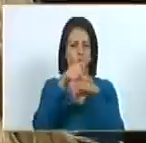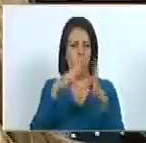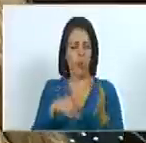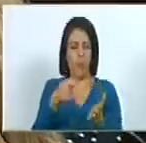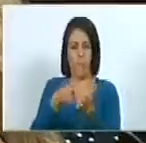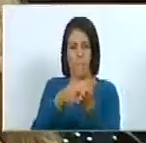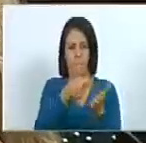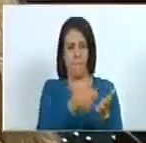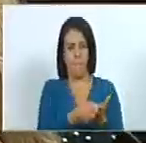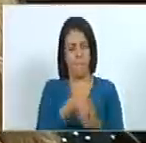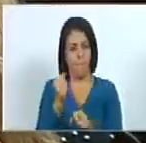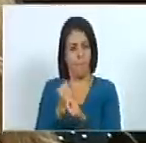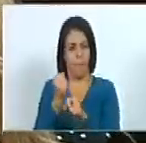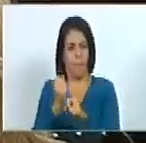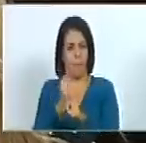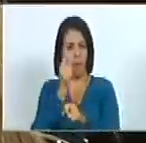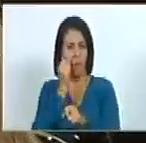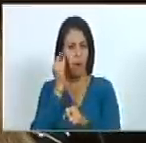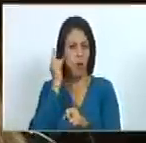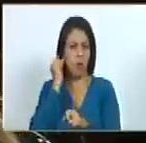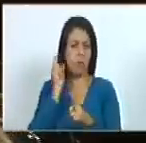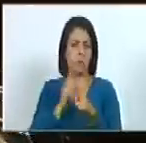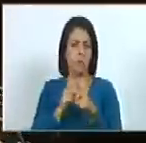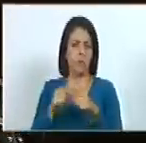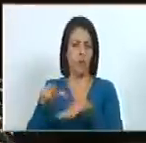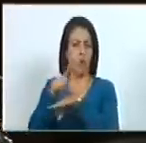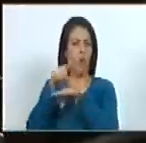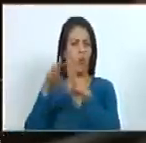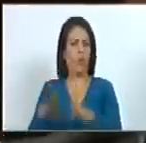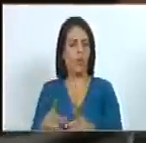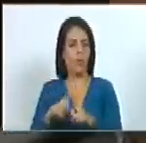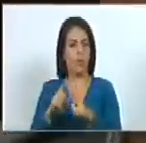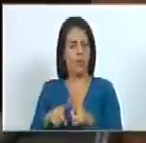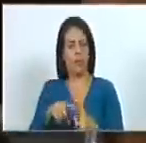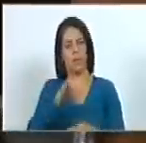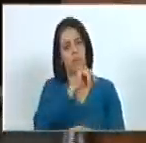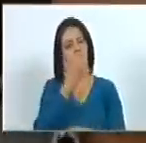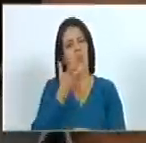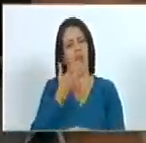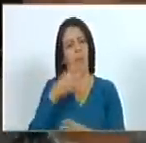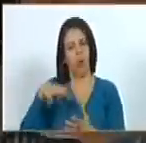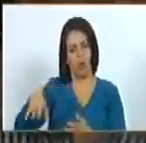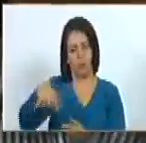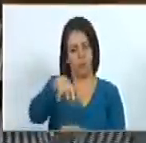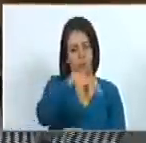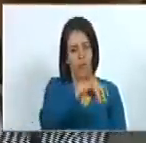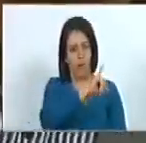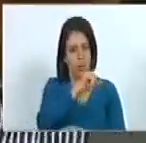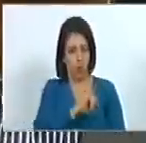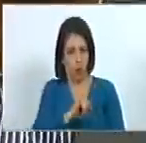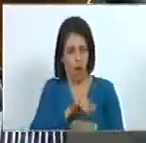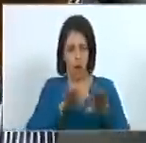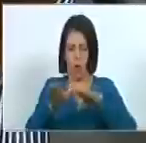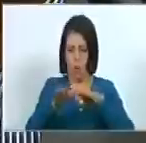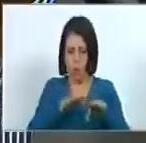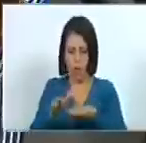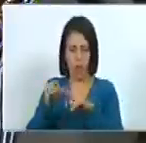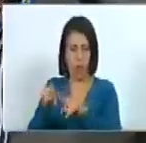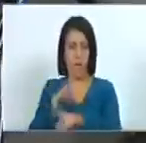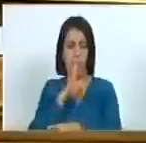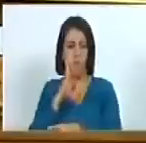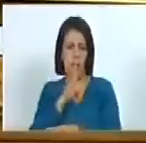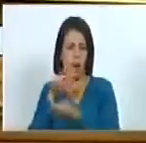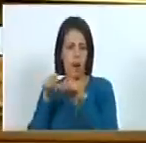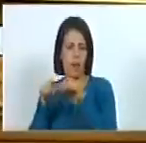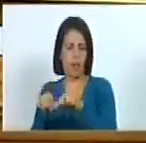salario a sus trabajadoras y a trabajadores del estado Zulia, del estado Cojedes, del estado